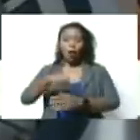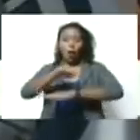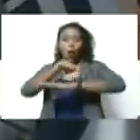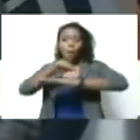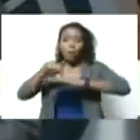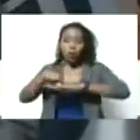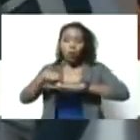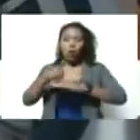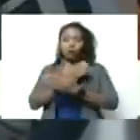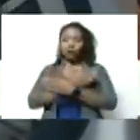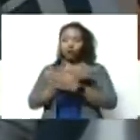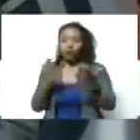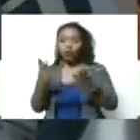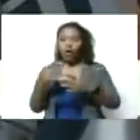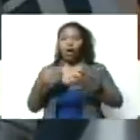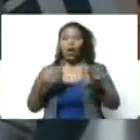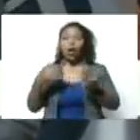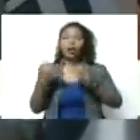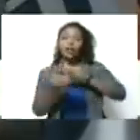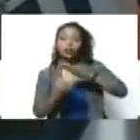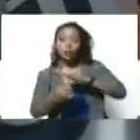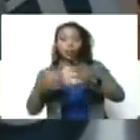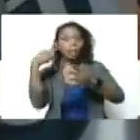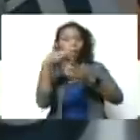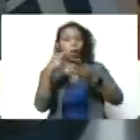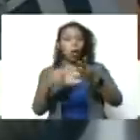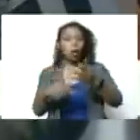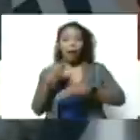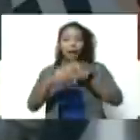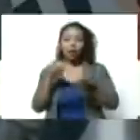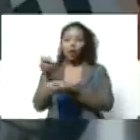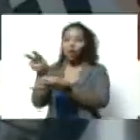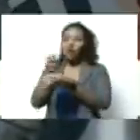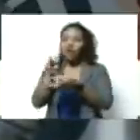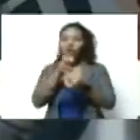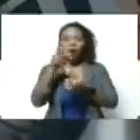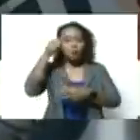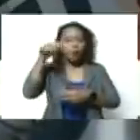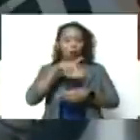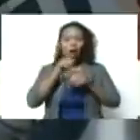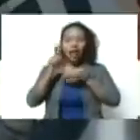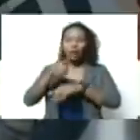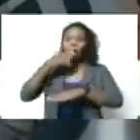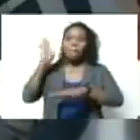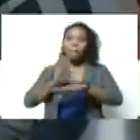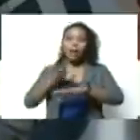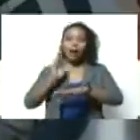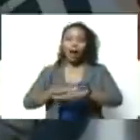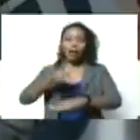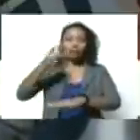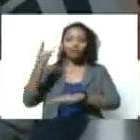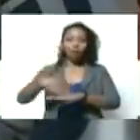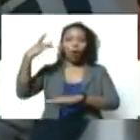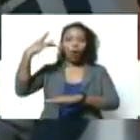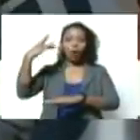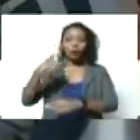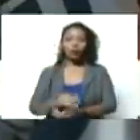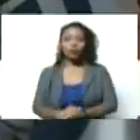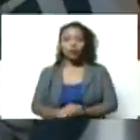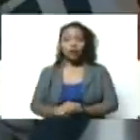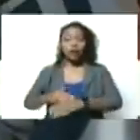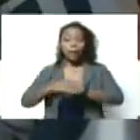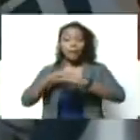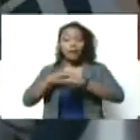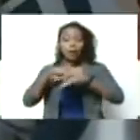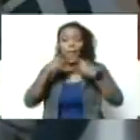otorga, los instrumentos, etcétera, para estar cobrándole al pueblo. Eso es un delito grave que el